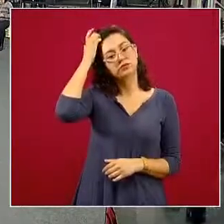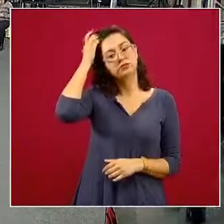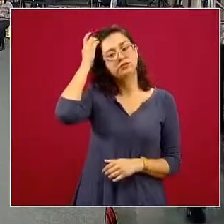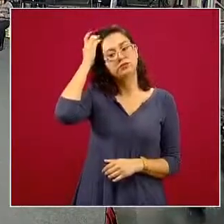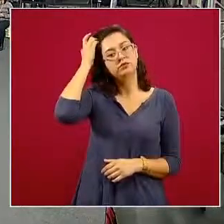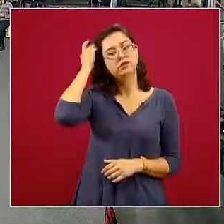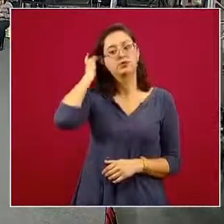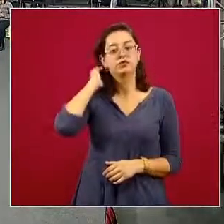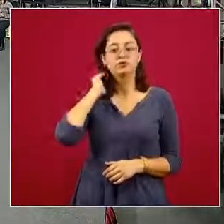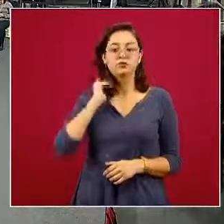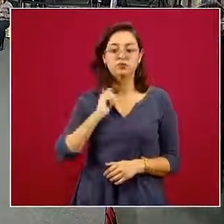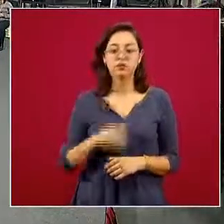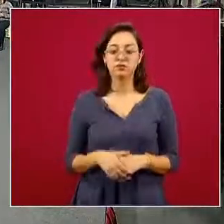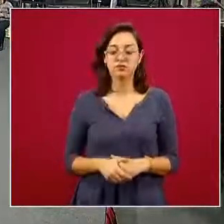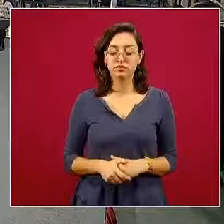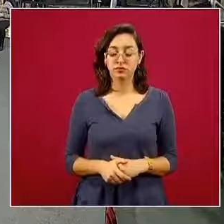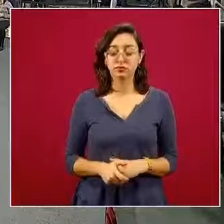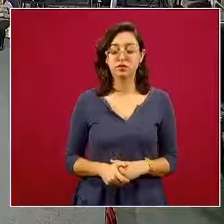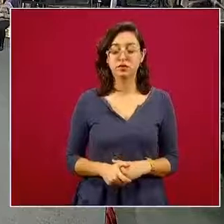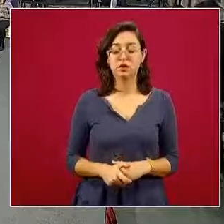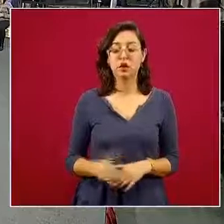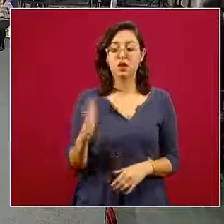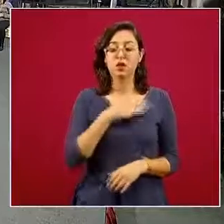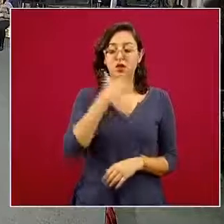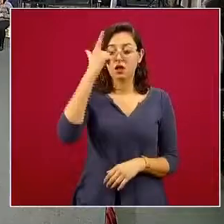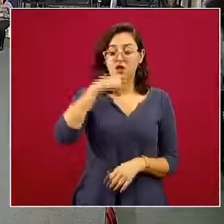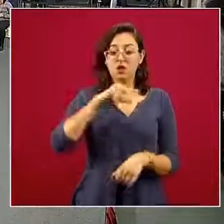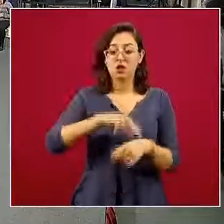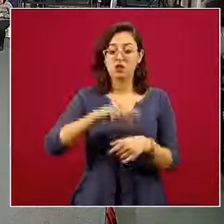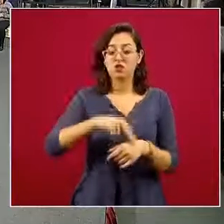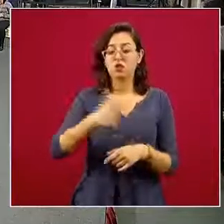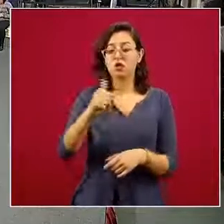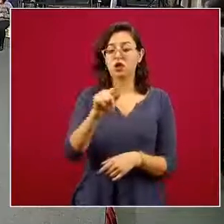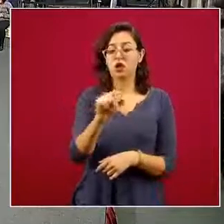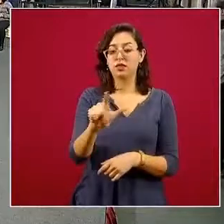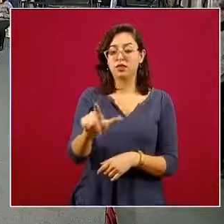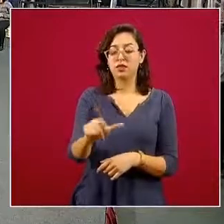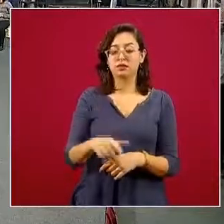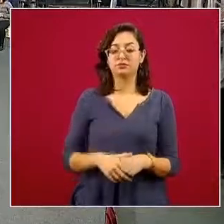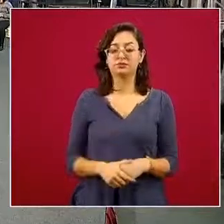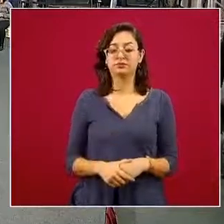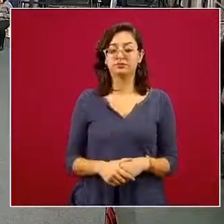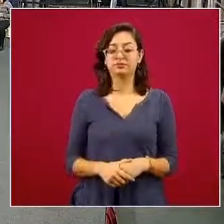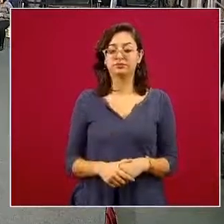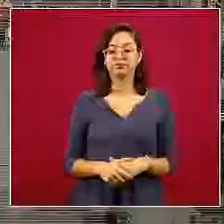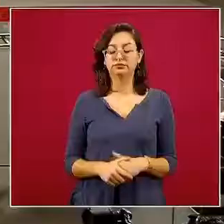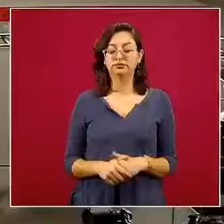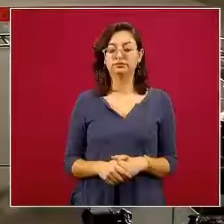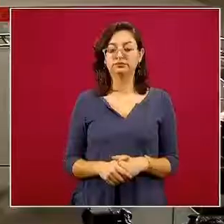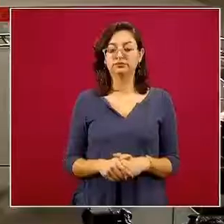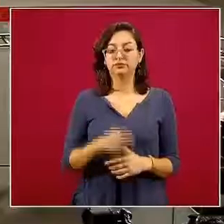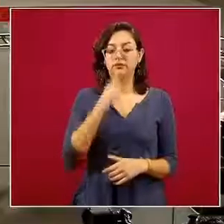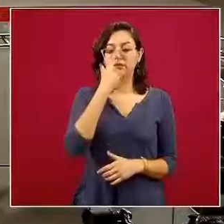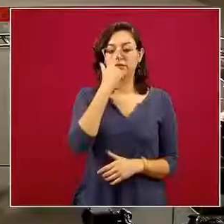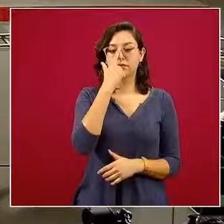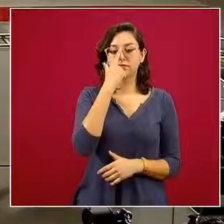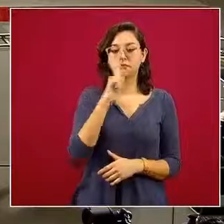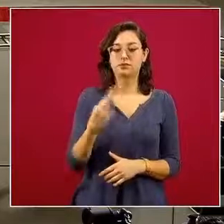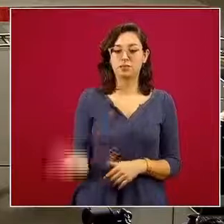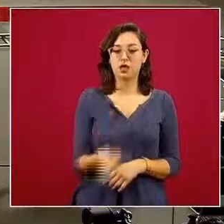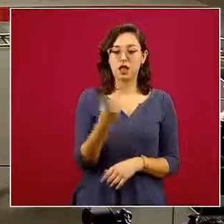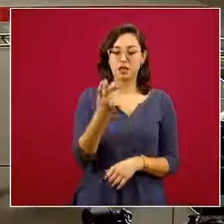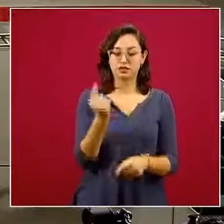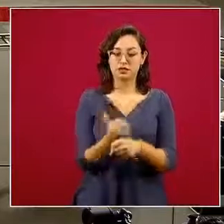Gracias. Bueno, buenas noches, doctor Gatell. La pregunta es la siguiente. La Secretaría de